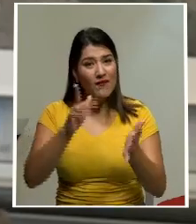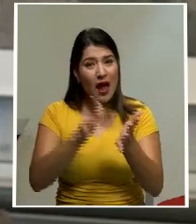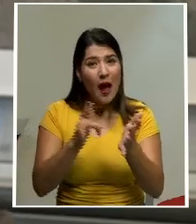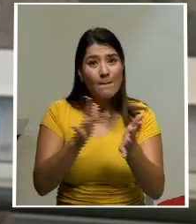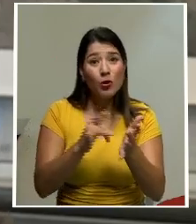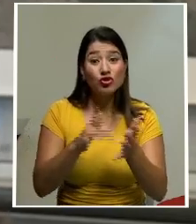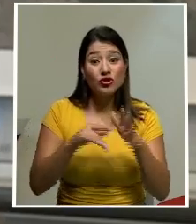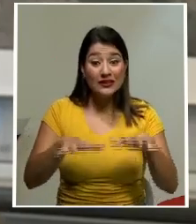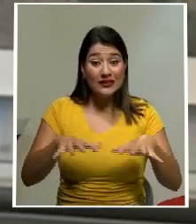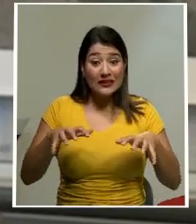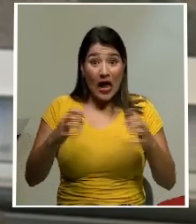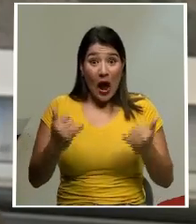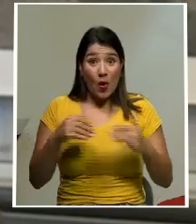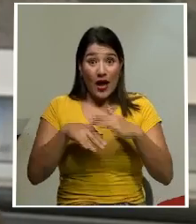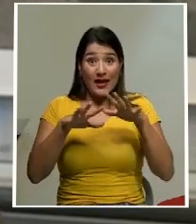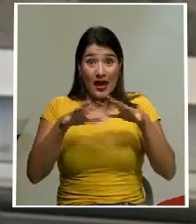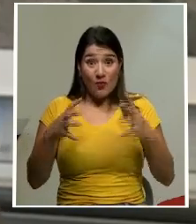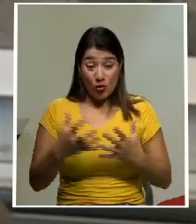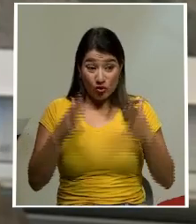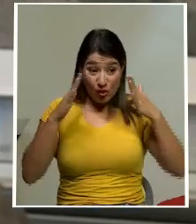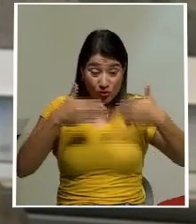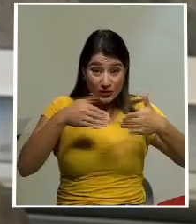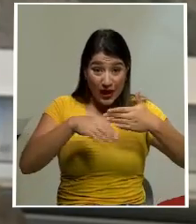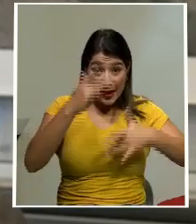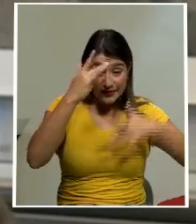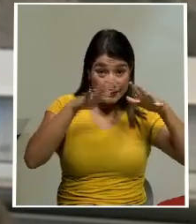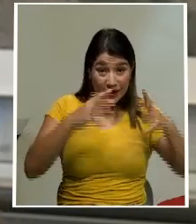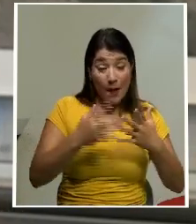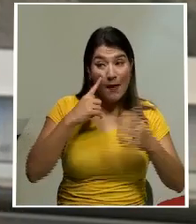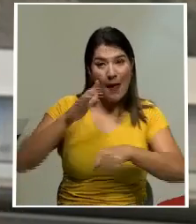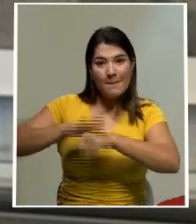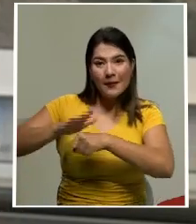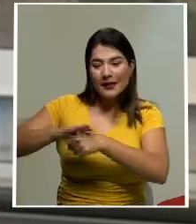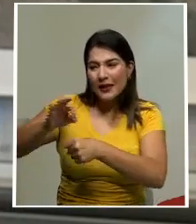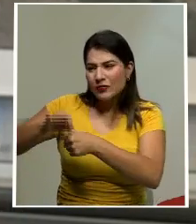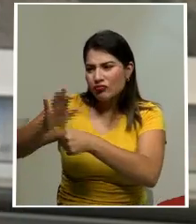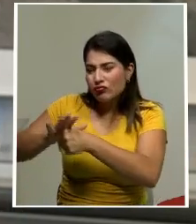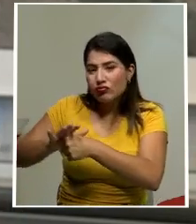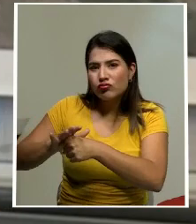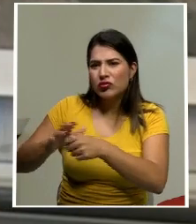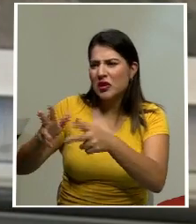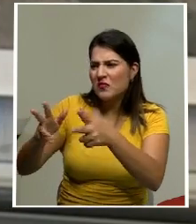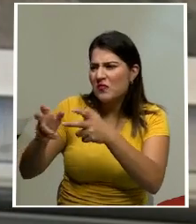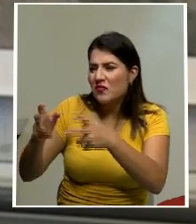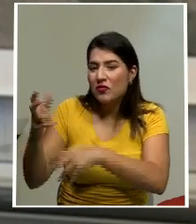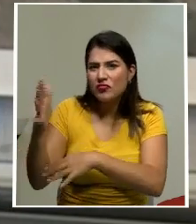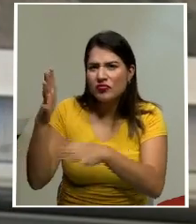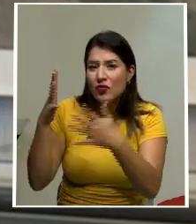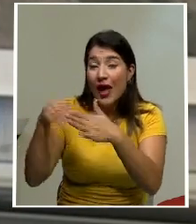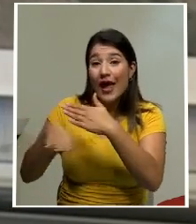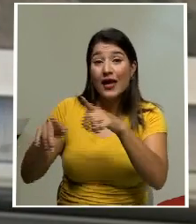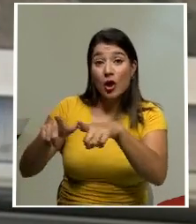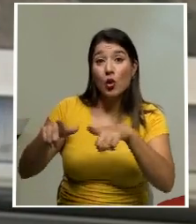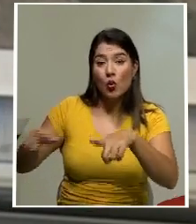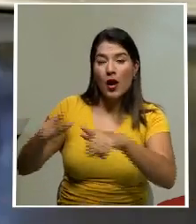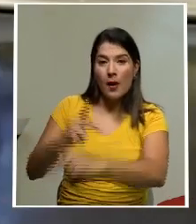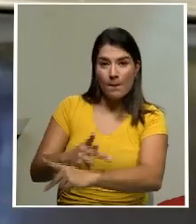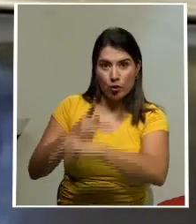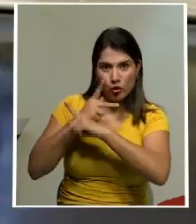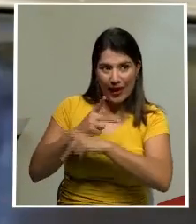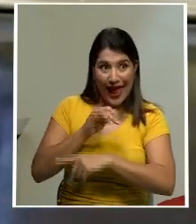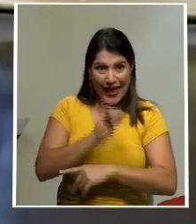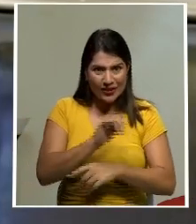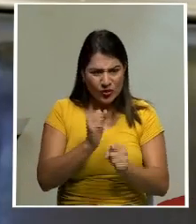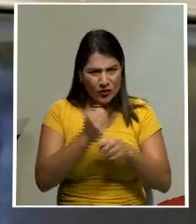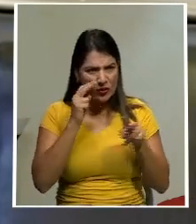atención mundial centrada en la pandemia para legalizar actividades agropecuarias y extractivas en áreas protegidas. Sus declaraciones